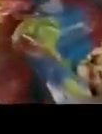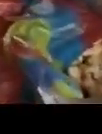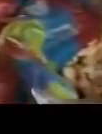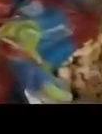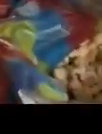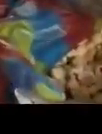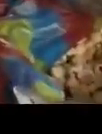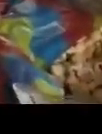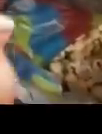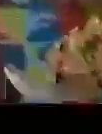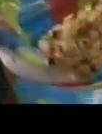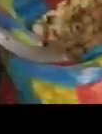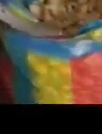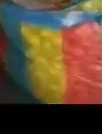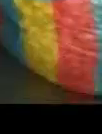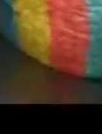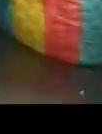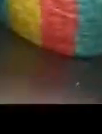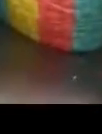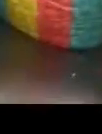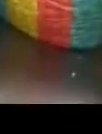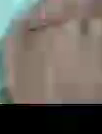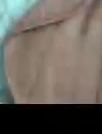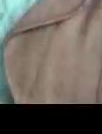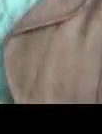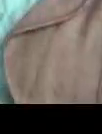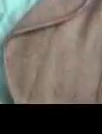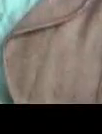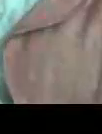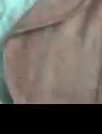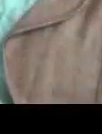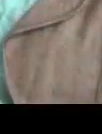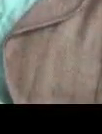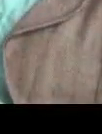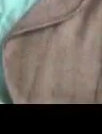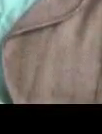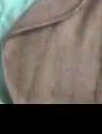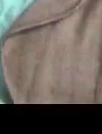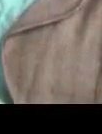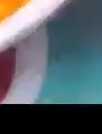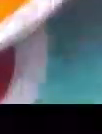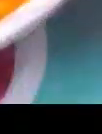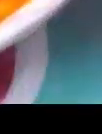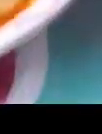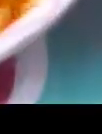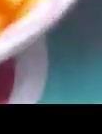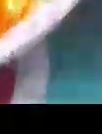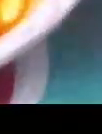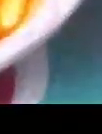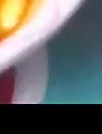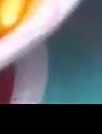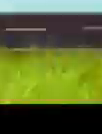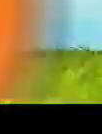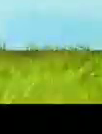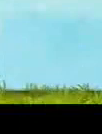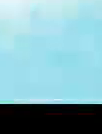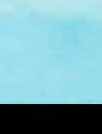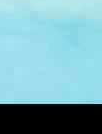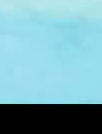Gallegos Borja. Estamos aquí para atenderles con mucho gusto, con la amabilidad que nos caracteriza a los